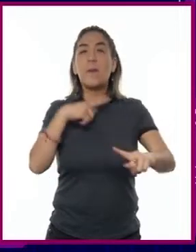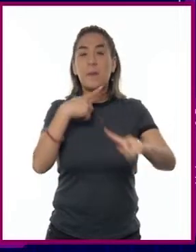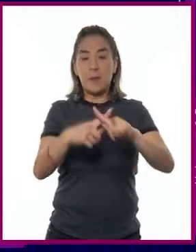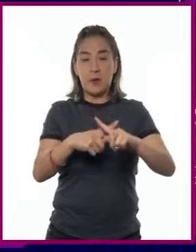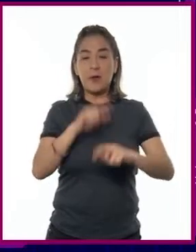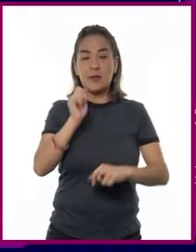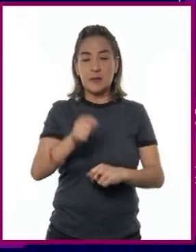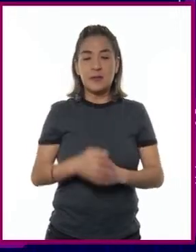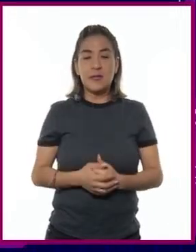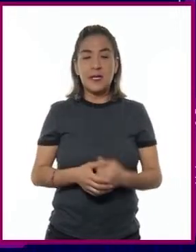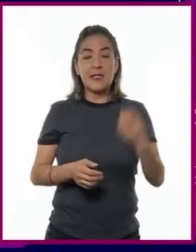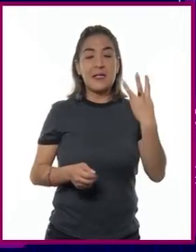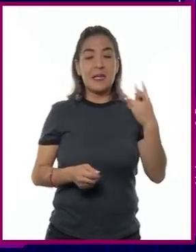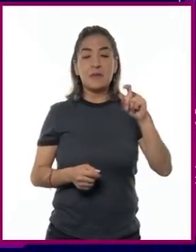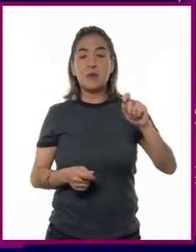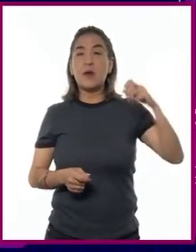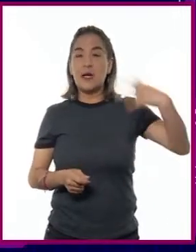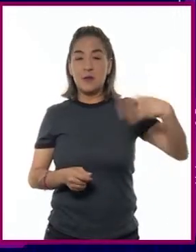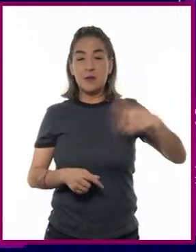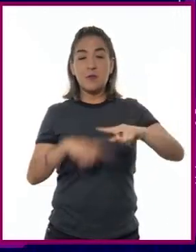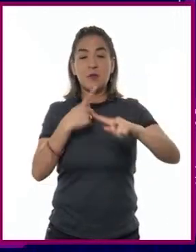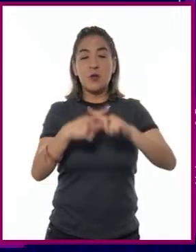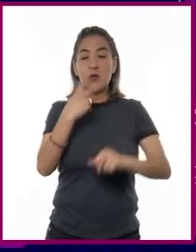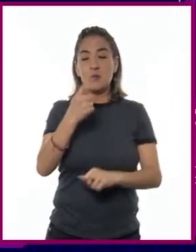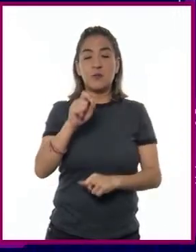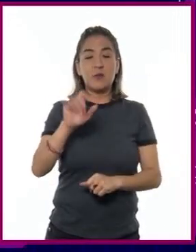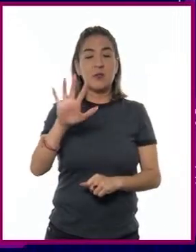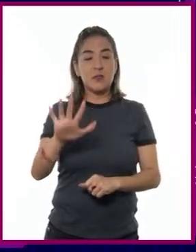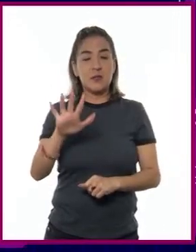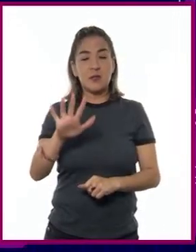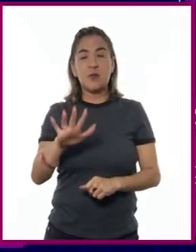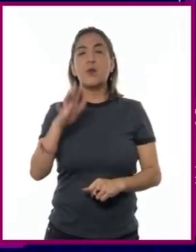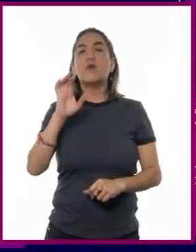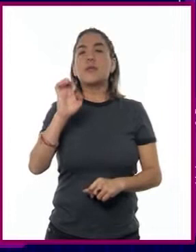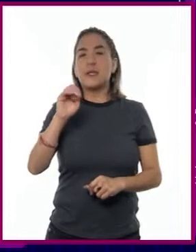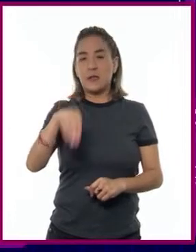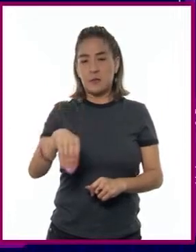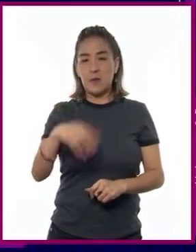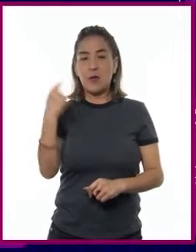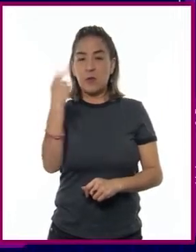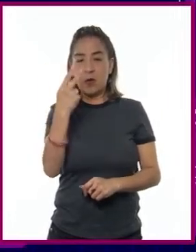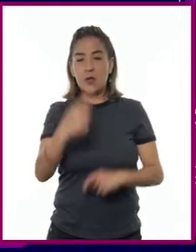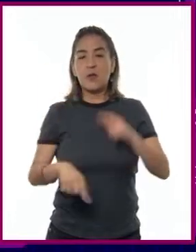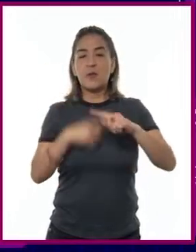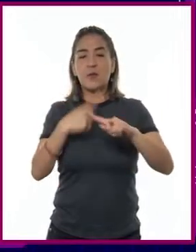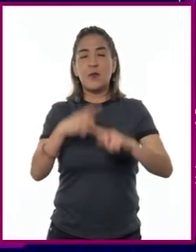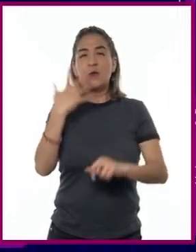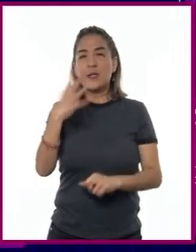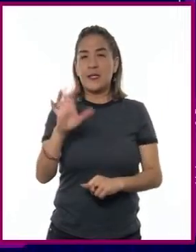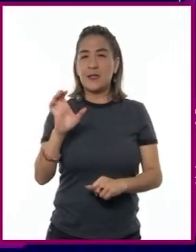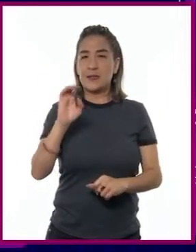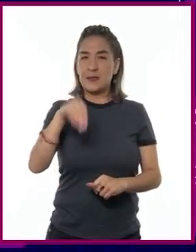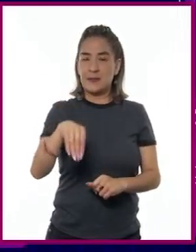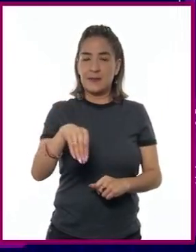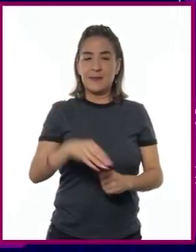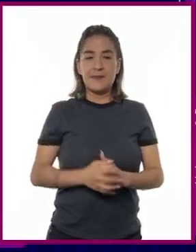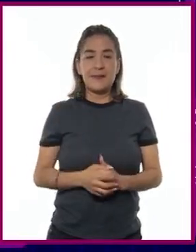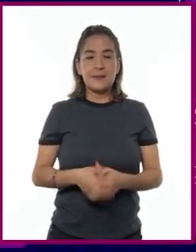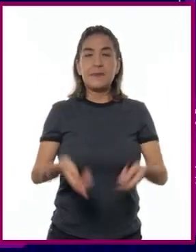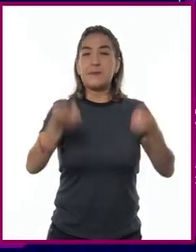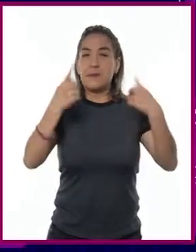pi por 2.5 centímetros al cuadrado por 10 centímetros.